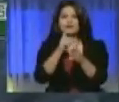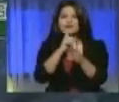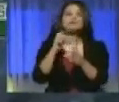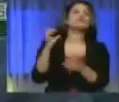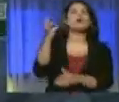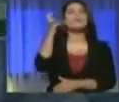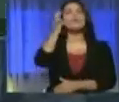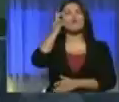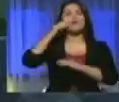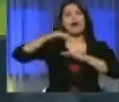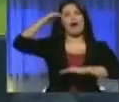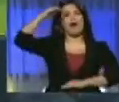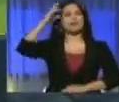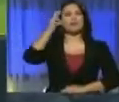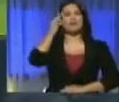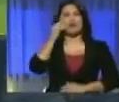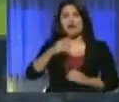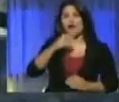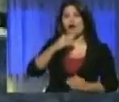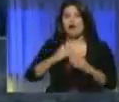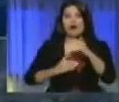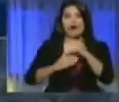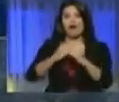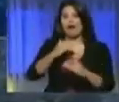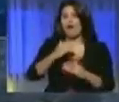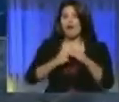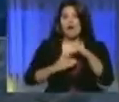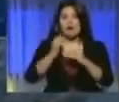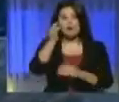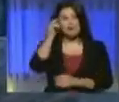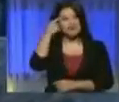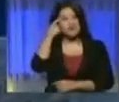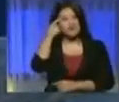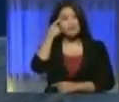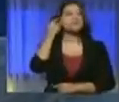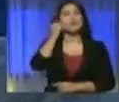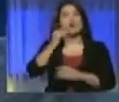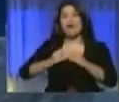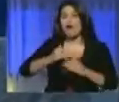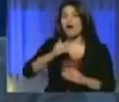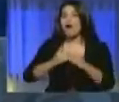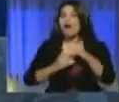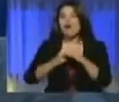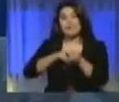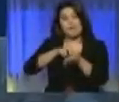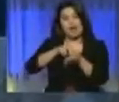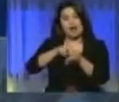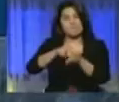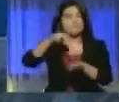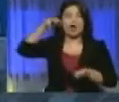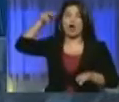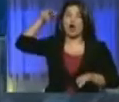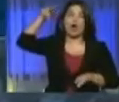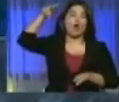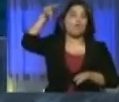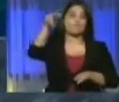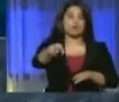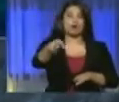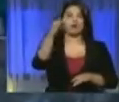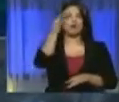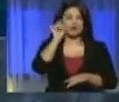Yulimar Rojas, que vino de menos a más y se fue creciendo, esta muchacha de 19